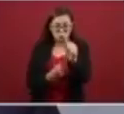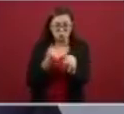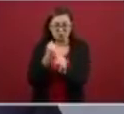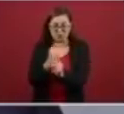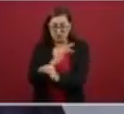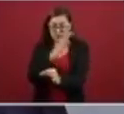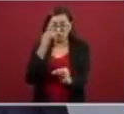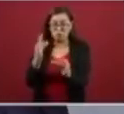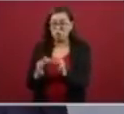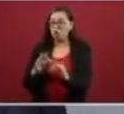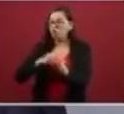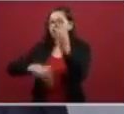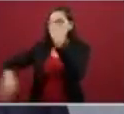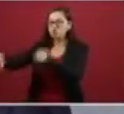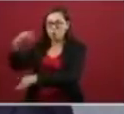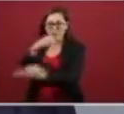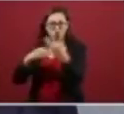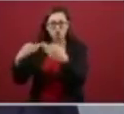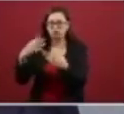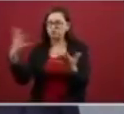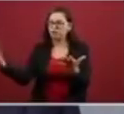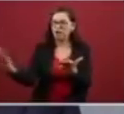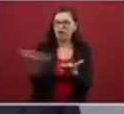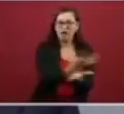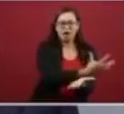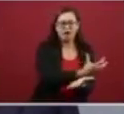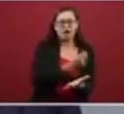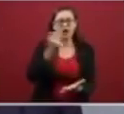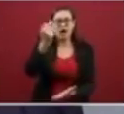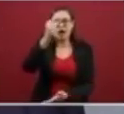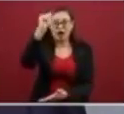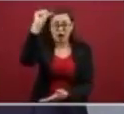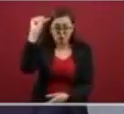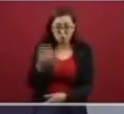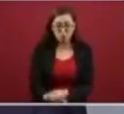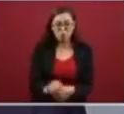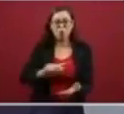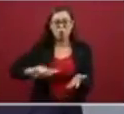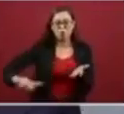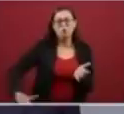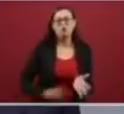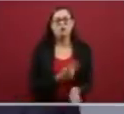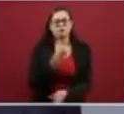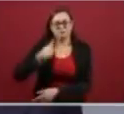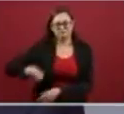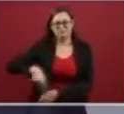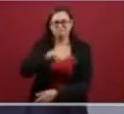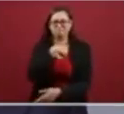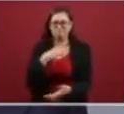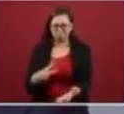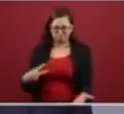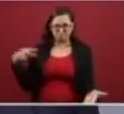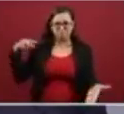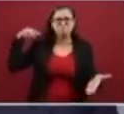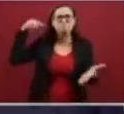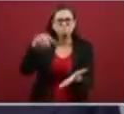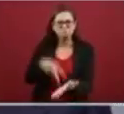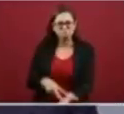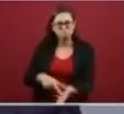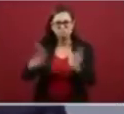estamos aquí para reafirmar nuestro compromiso de no